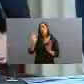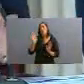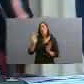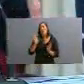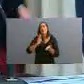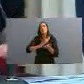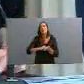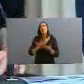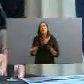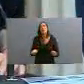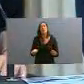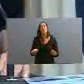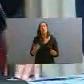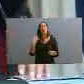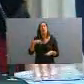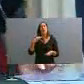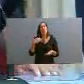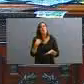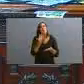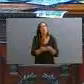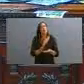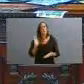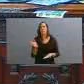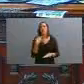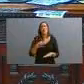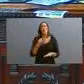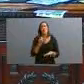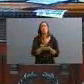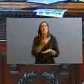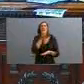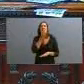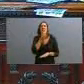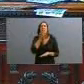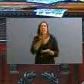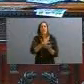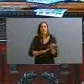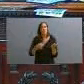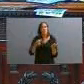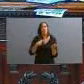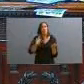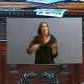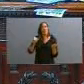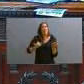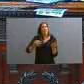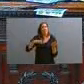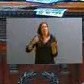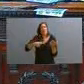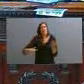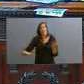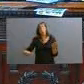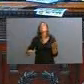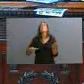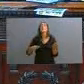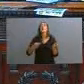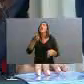en cuanto a que en realidad tenían que presentarla todas. Pero creo que esto es necesario y es imprescindible. Si yo voy a un juzgado y ese señor